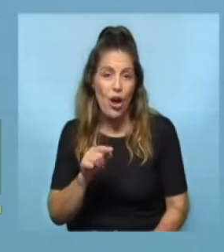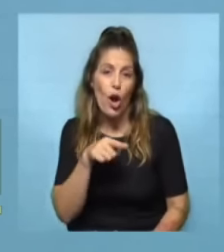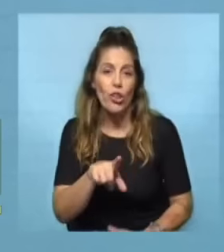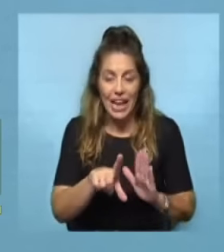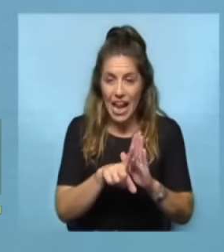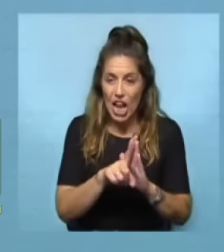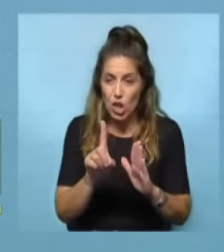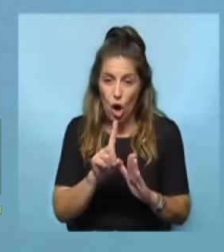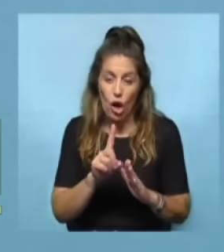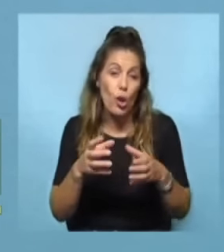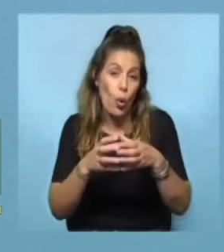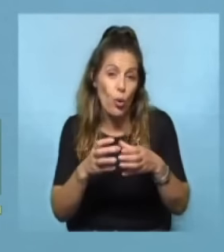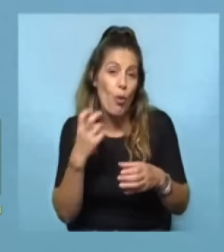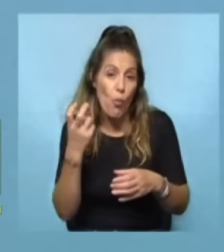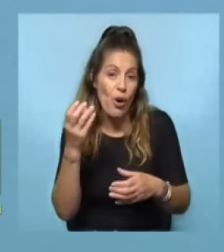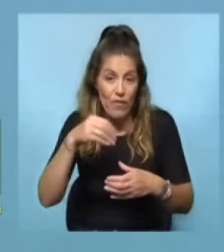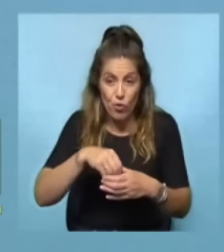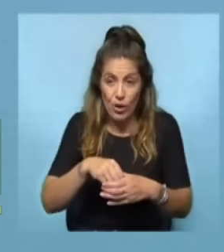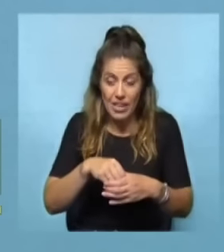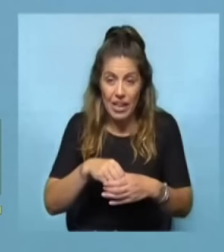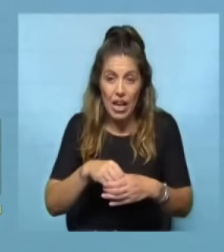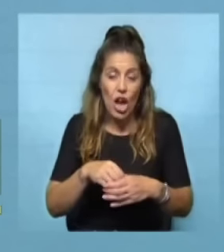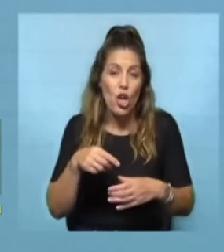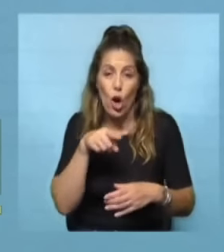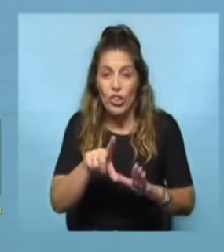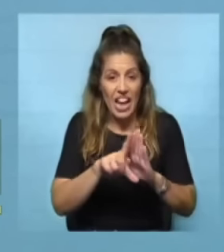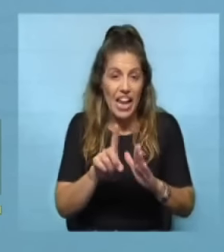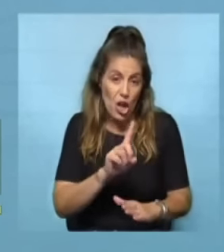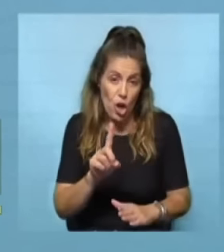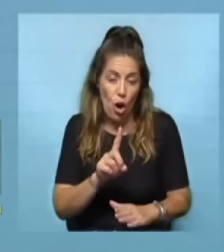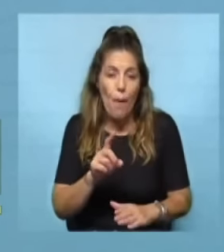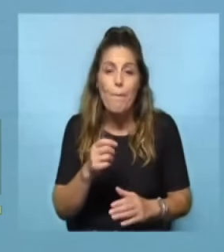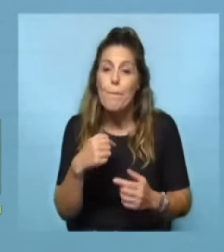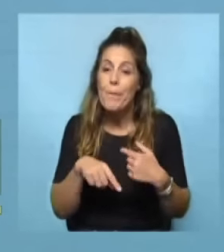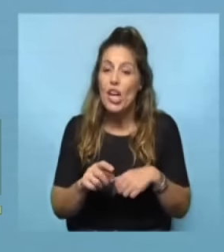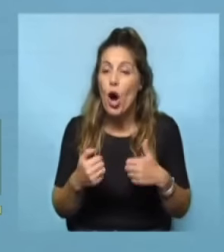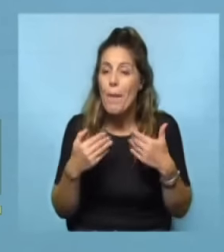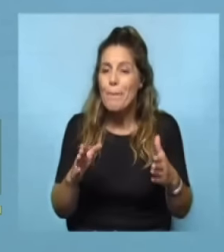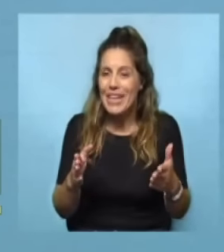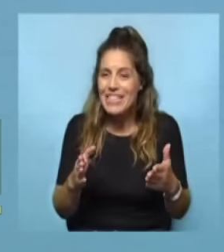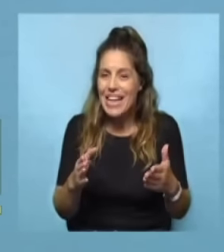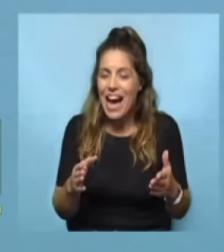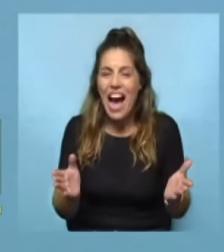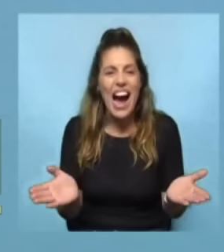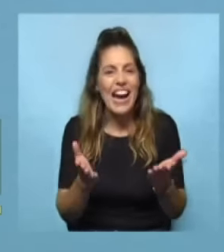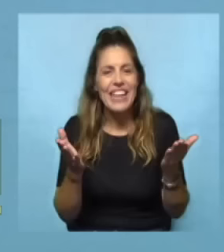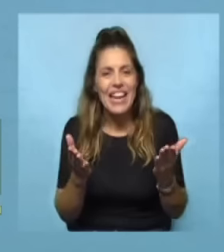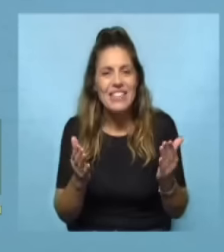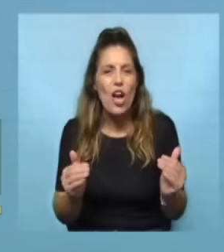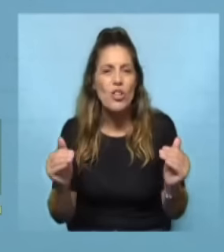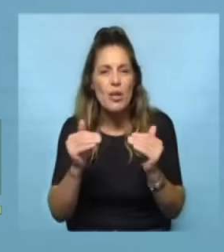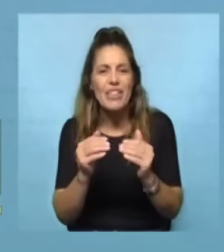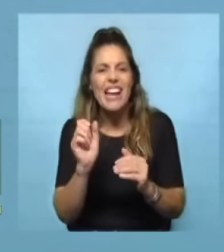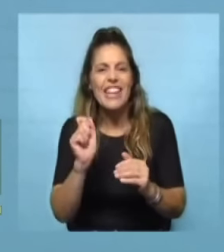influir no es ilegal lo que sucede y lo que sucede en nuestro país es que se empieza a generar una gran asimetría entre quienes pueden